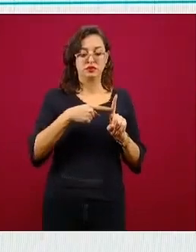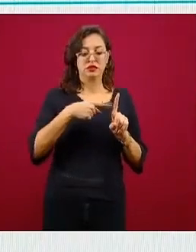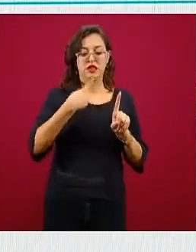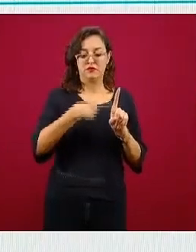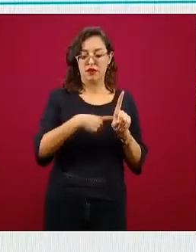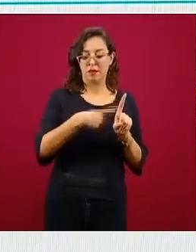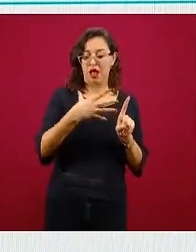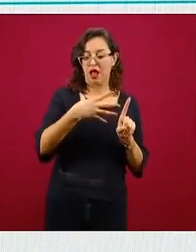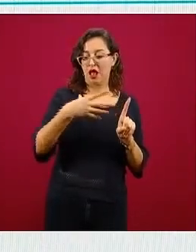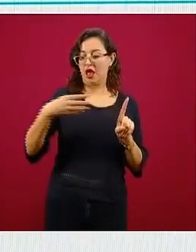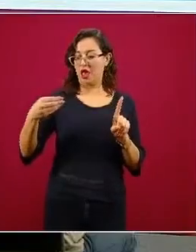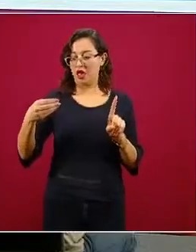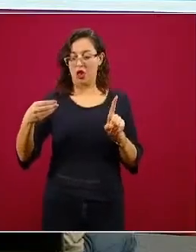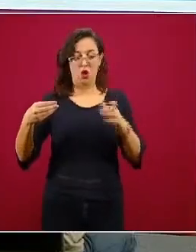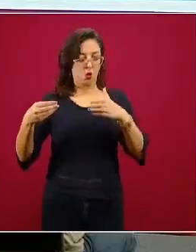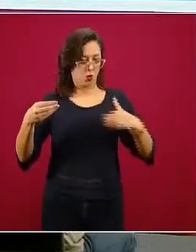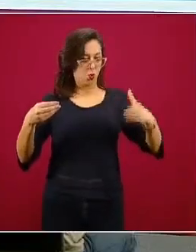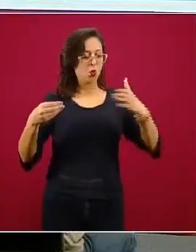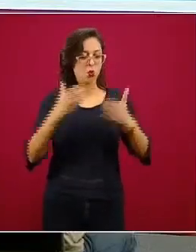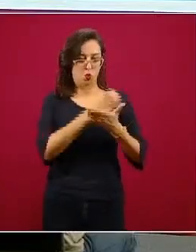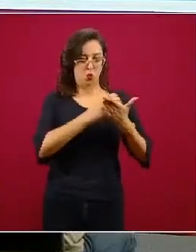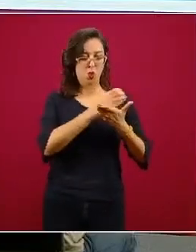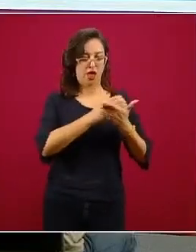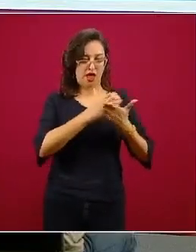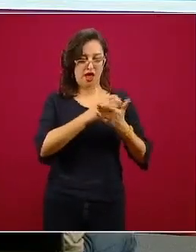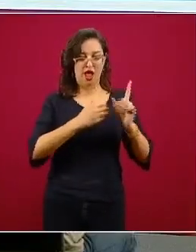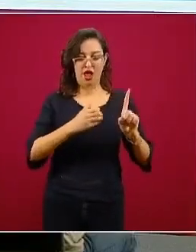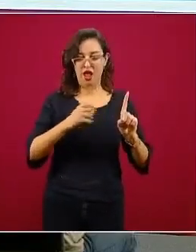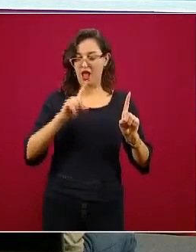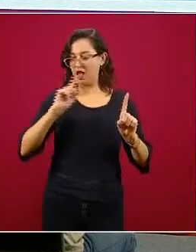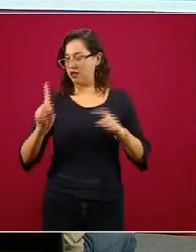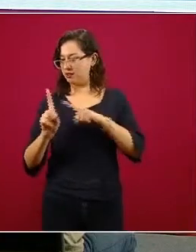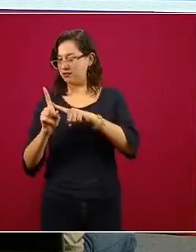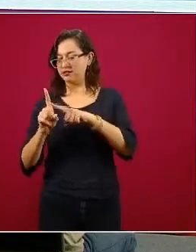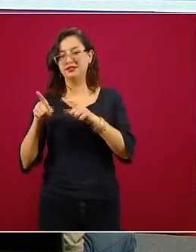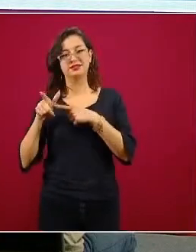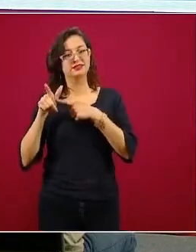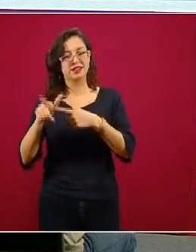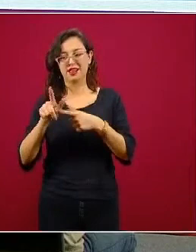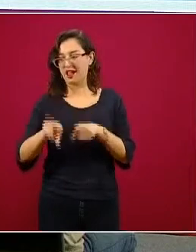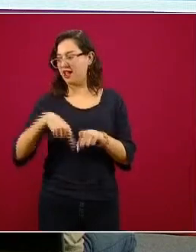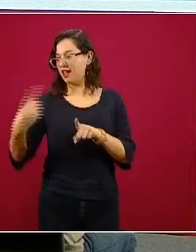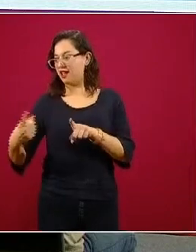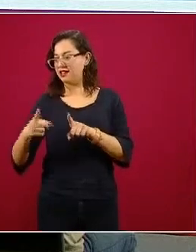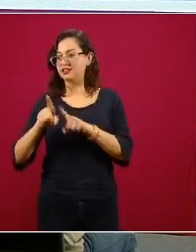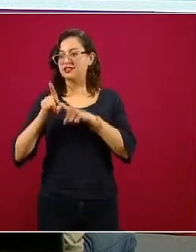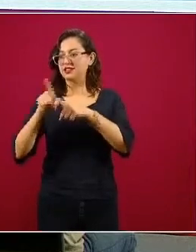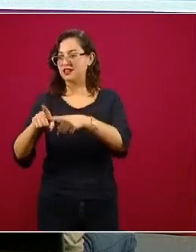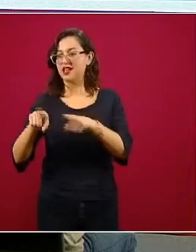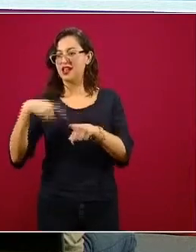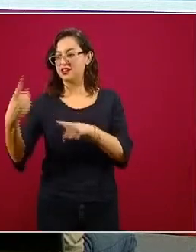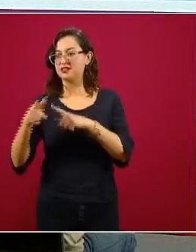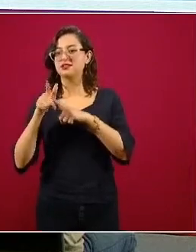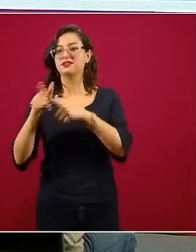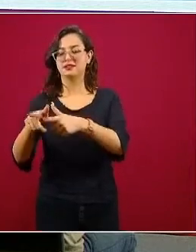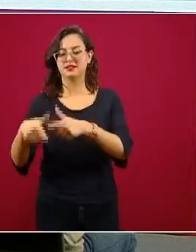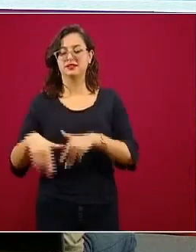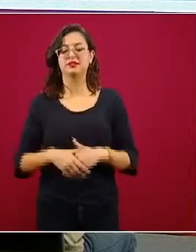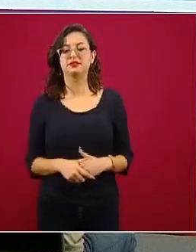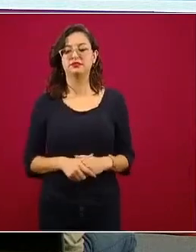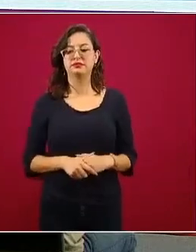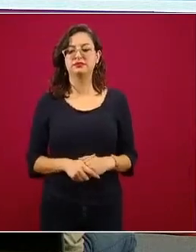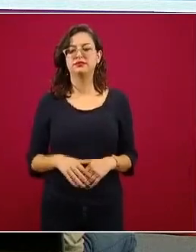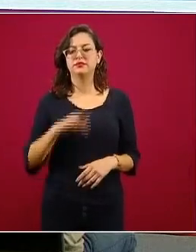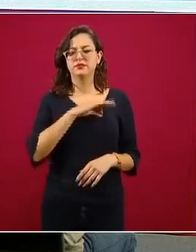persona contagia a otra, cuando se cure, la otra lo sustituyó. Esa es la lógica de esta medida. Y aquí la presentamos.